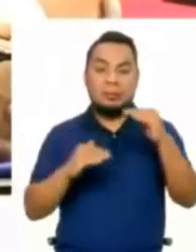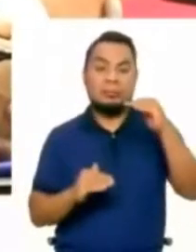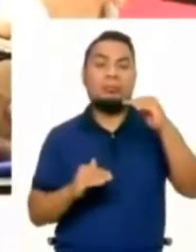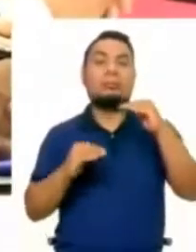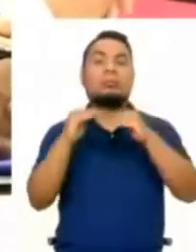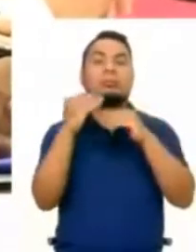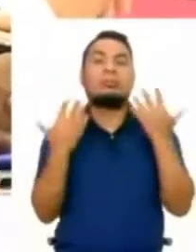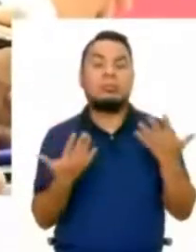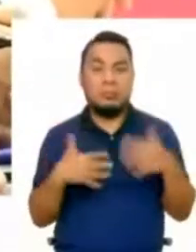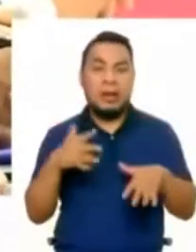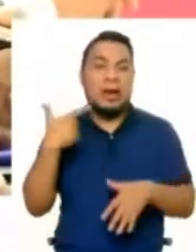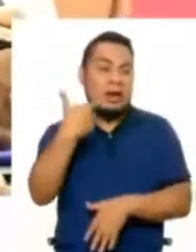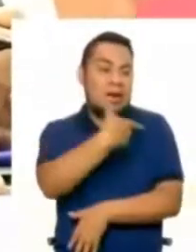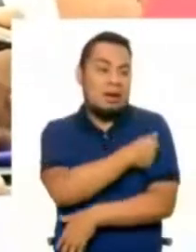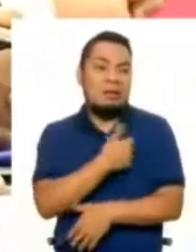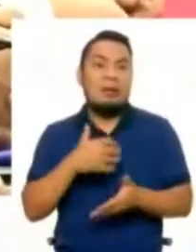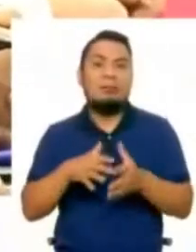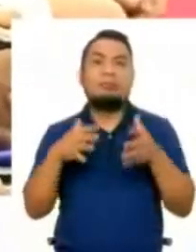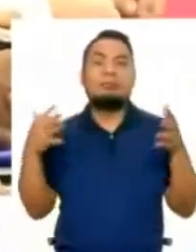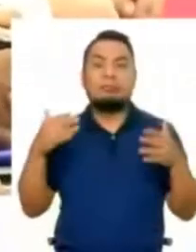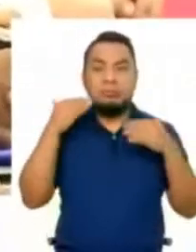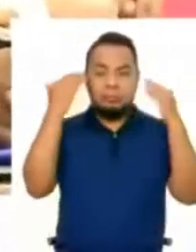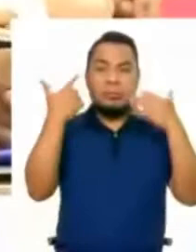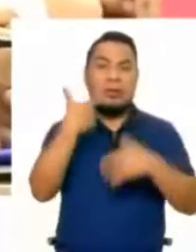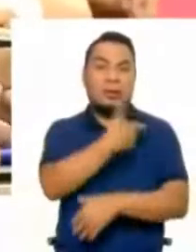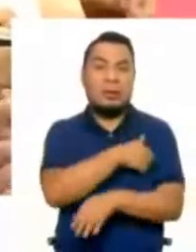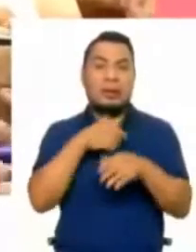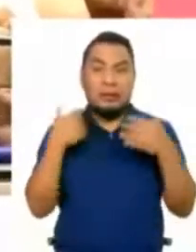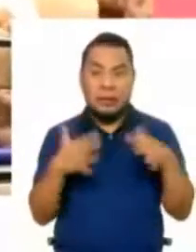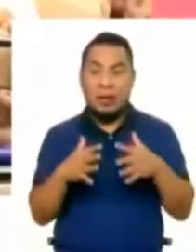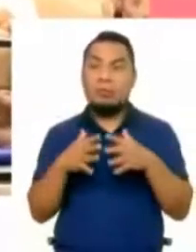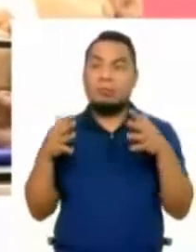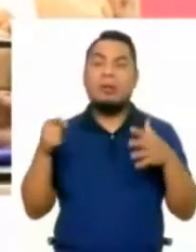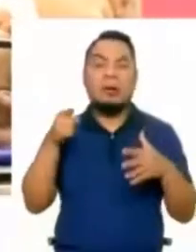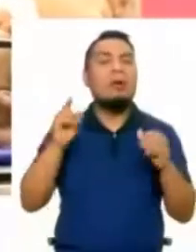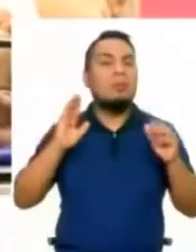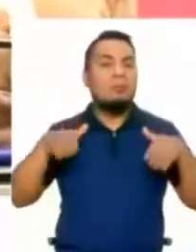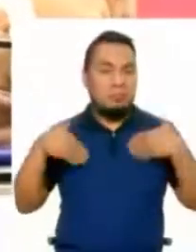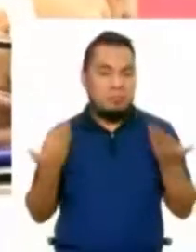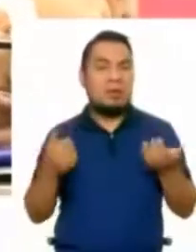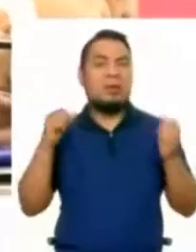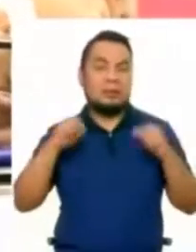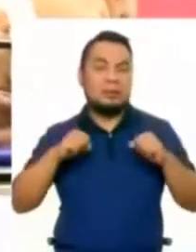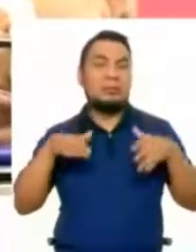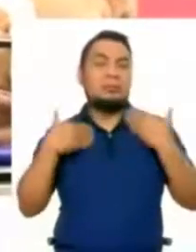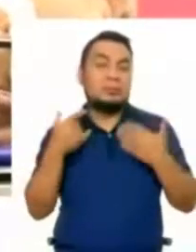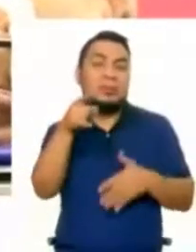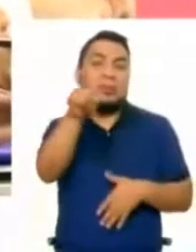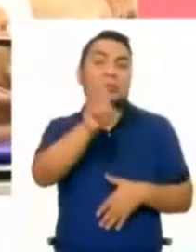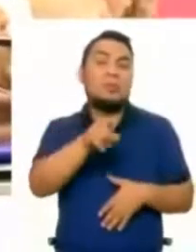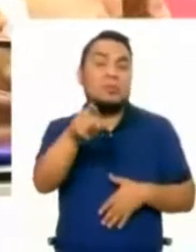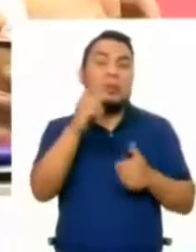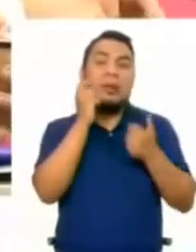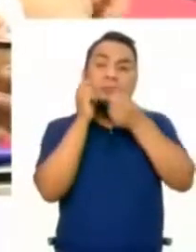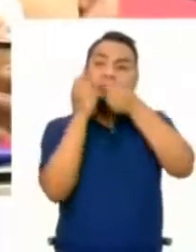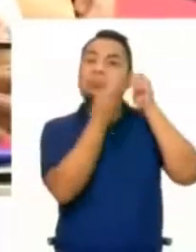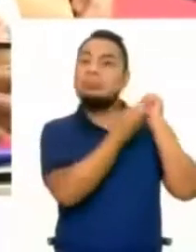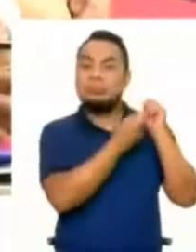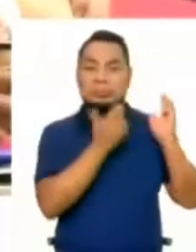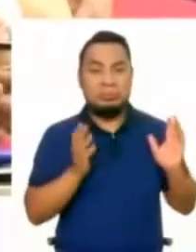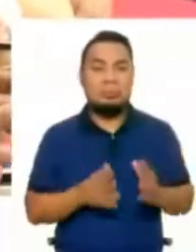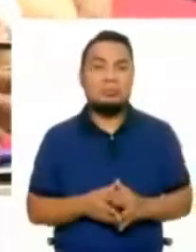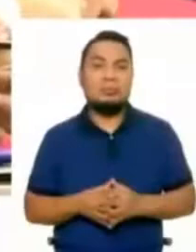los cuales en lugares abiertos van a poder ya usar las personas que lo